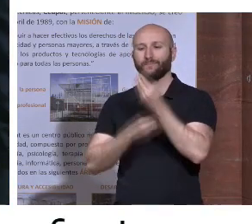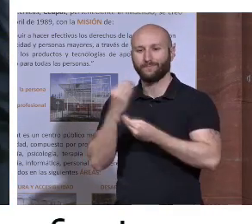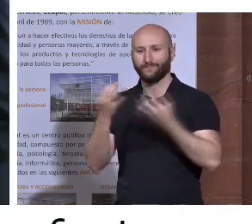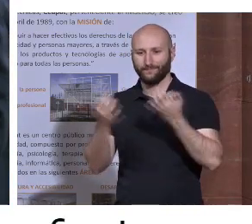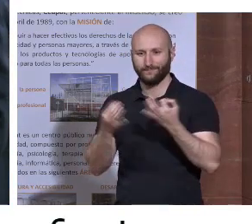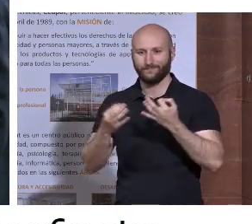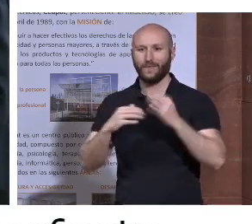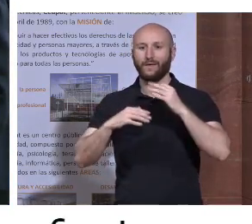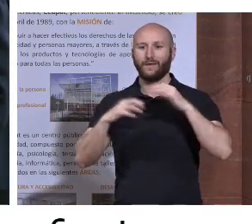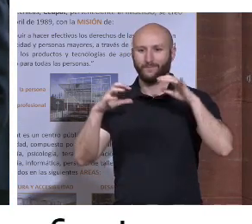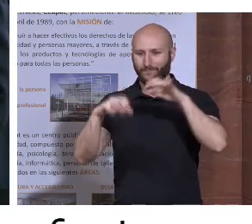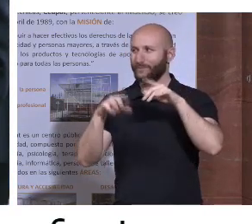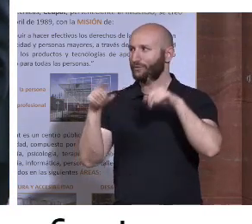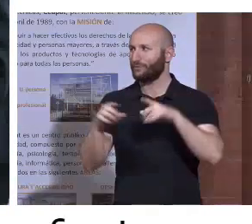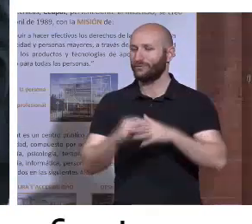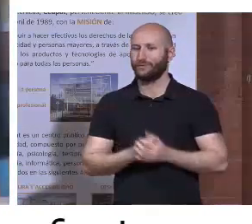Yo no.